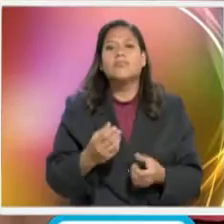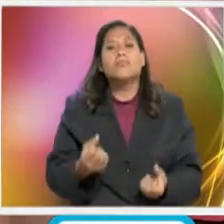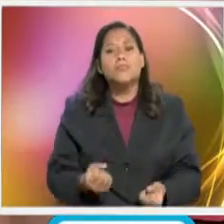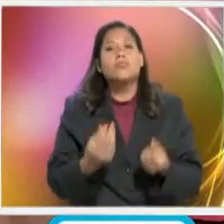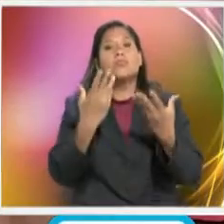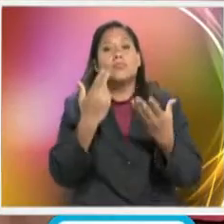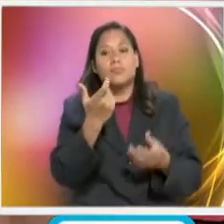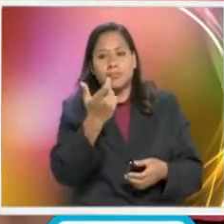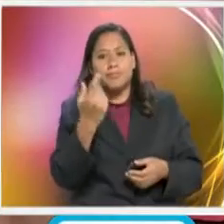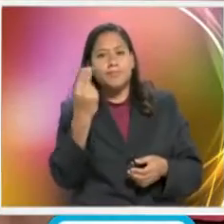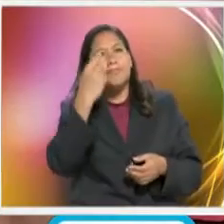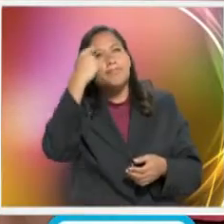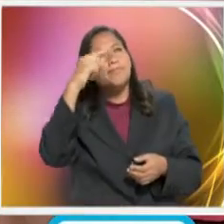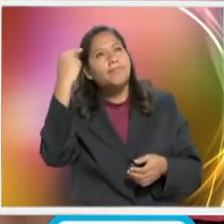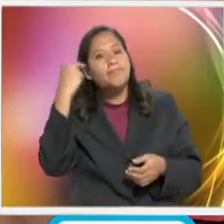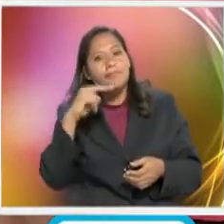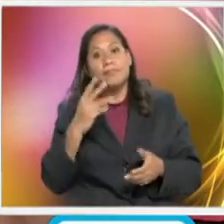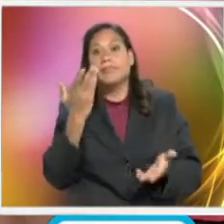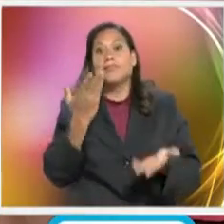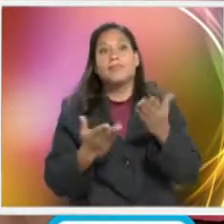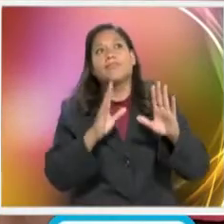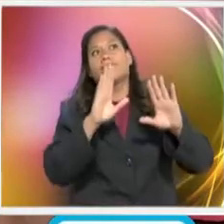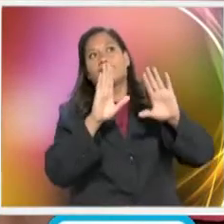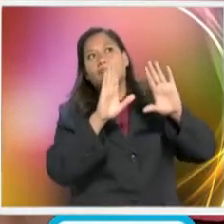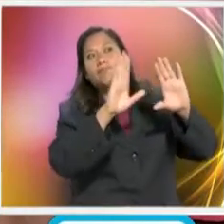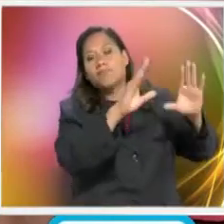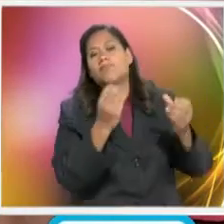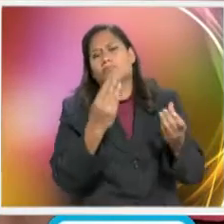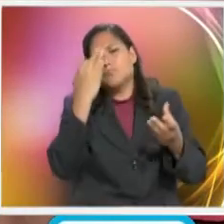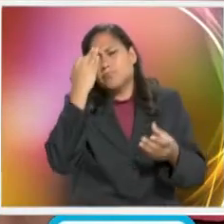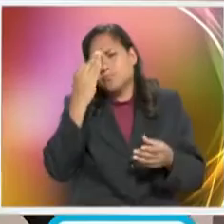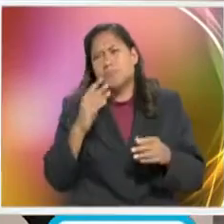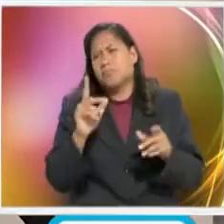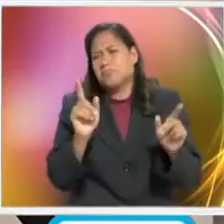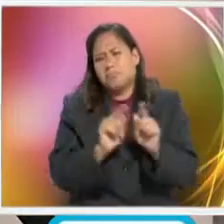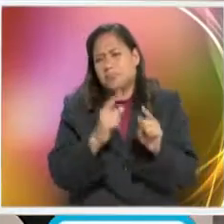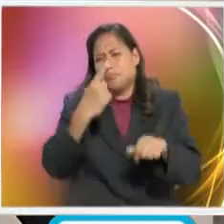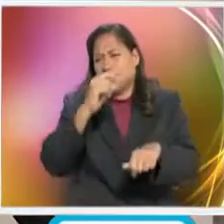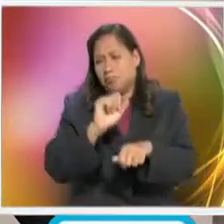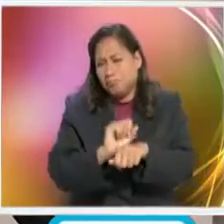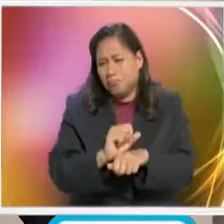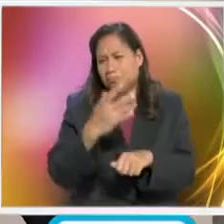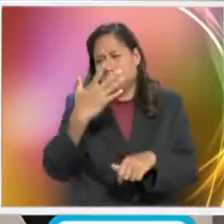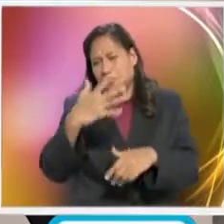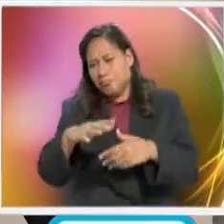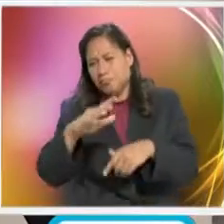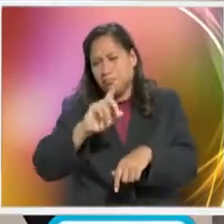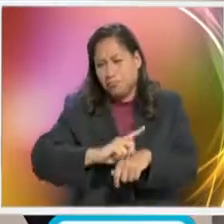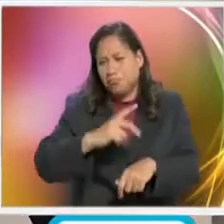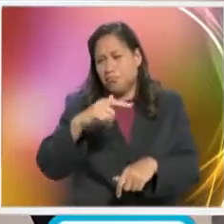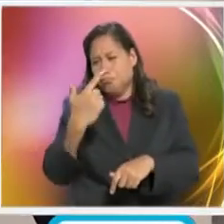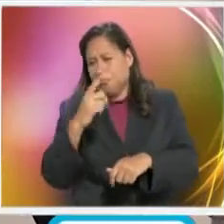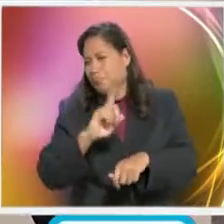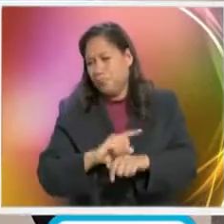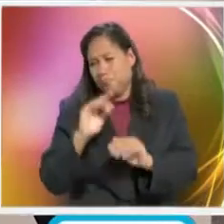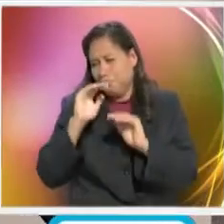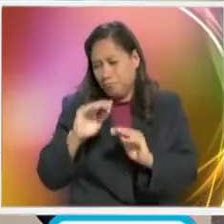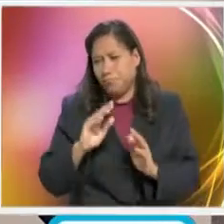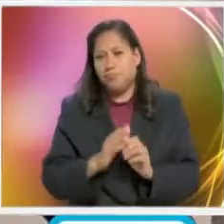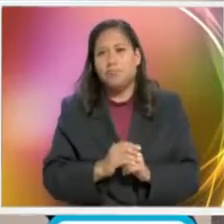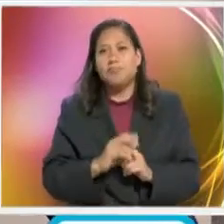viaje como estos? Dependiendo del tiempo también, ¿no? Del viaje. Sí, bueno, un viaje corto, más o menos 10, 12 días, bien. ¿no? Pongámoslo